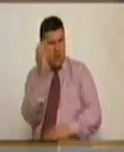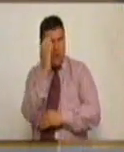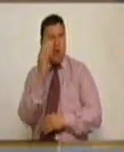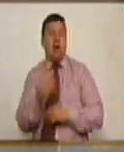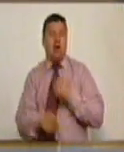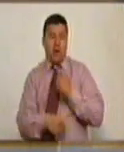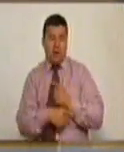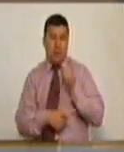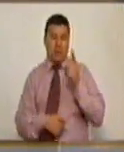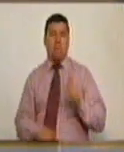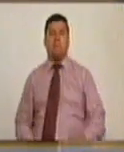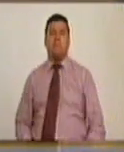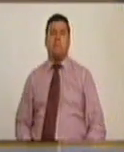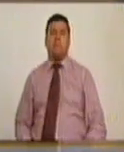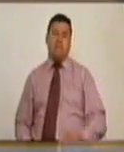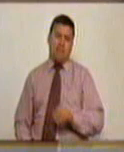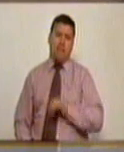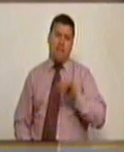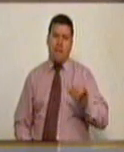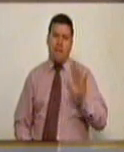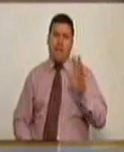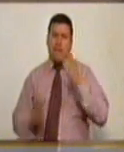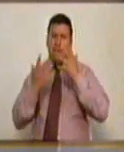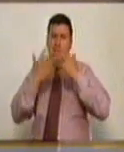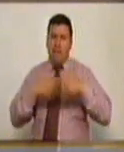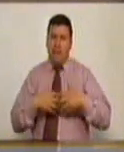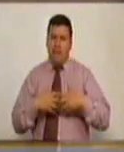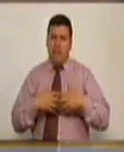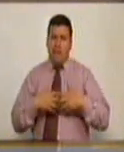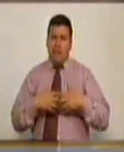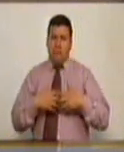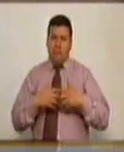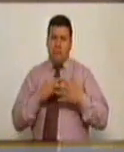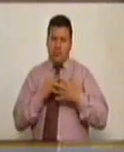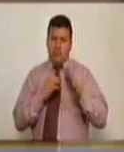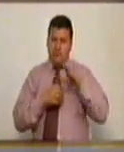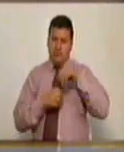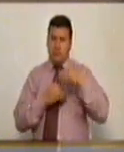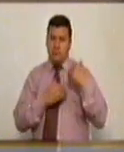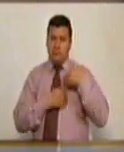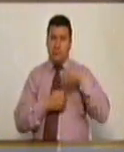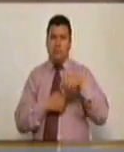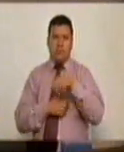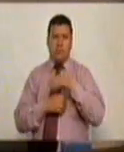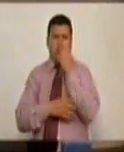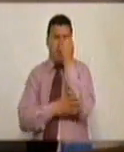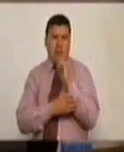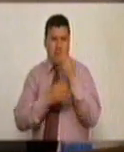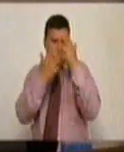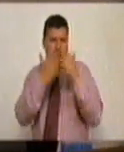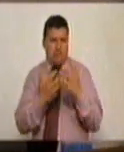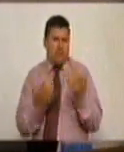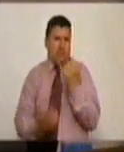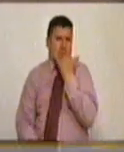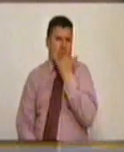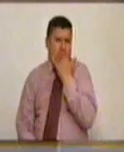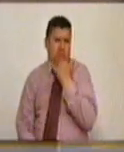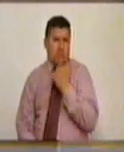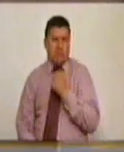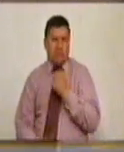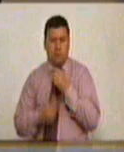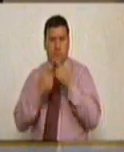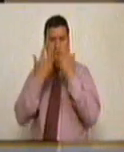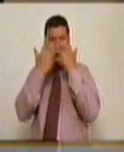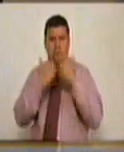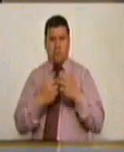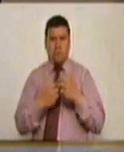así es al mismo tiempo es una empresa que hubo que intervenirla porque estaba literalmente quebrada lo que pasa es que en el sector público las